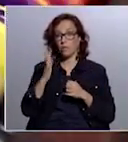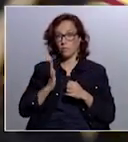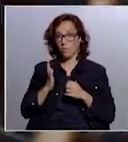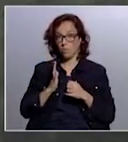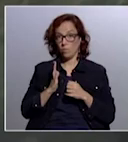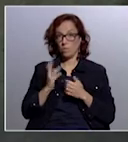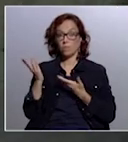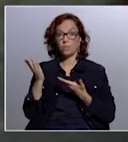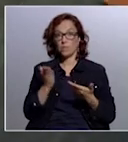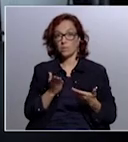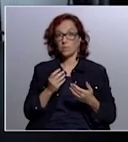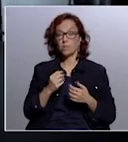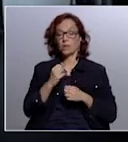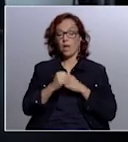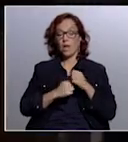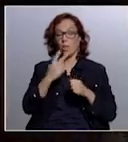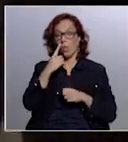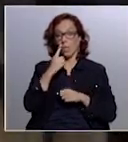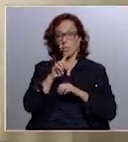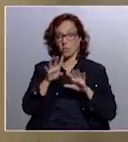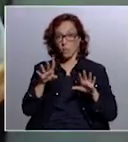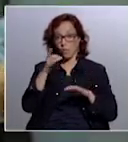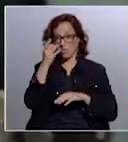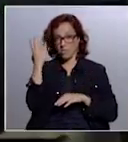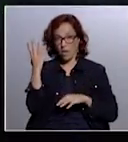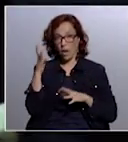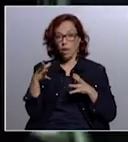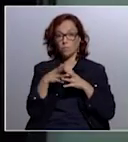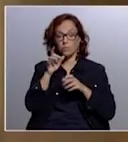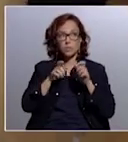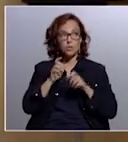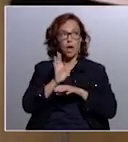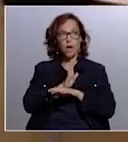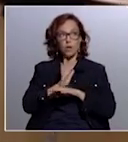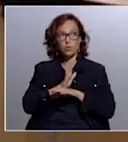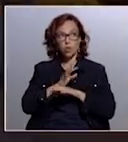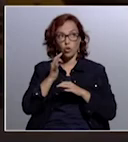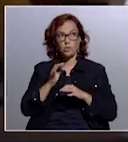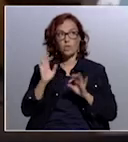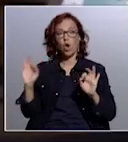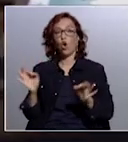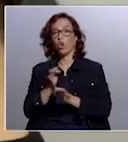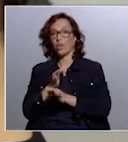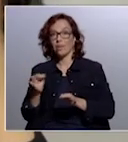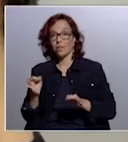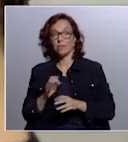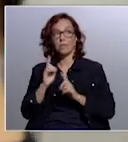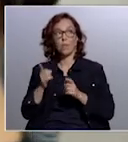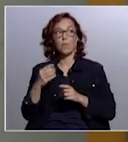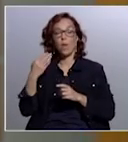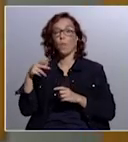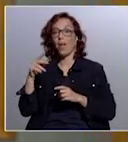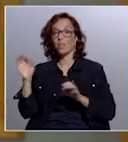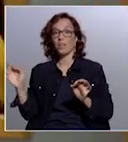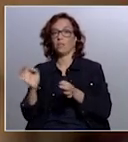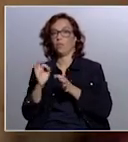presenta su temporada 2019 junto a los elencos estables de la comedia nacional la orquesta filarmónica y banda sinfónica de